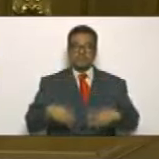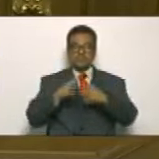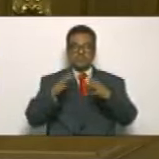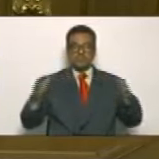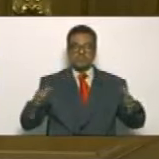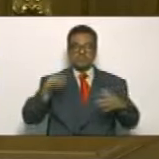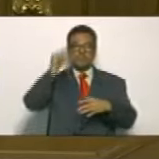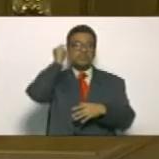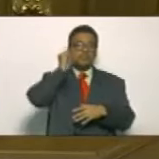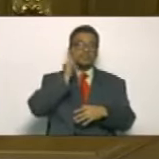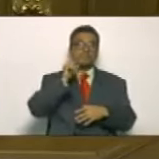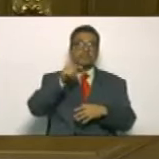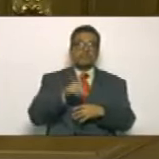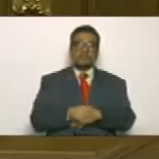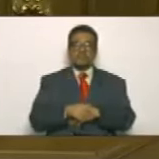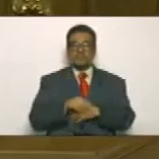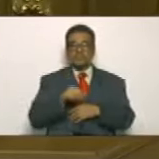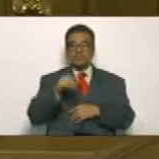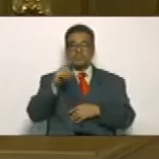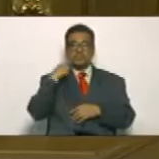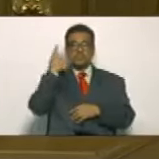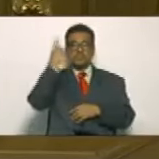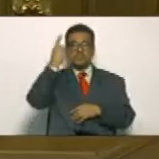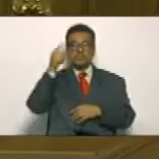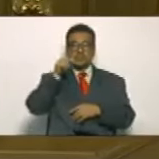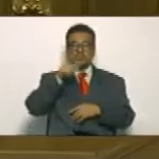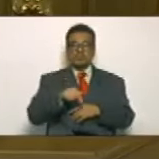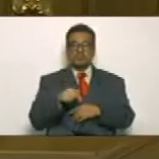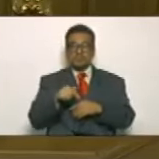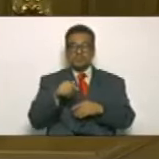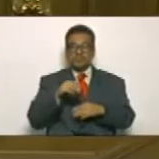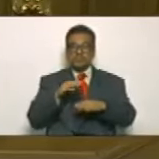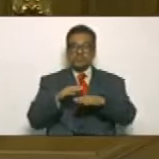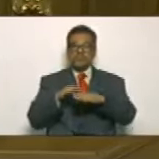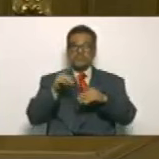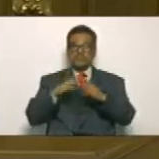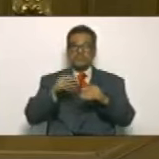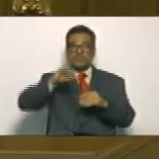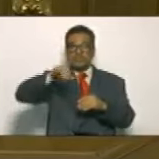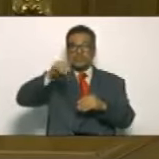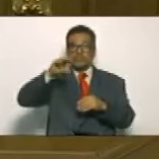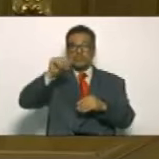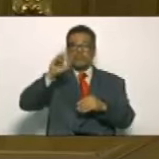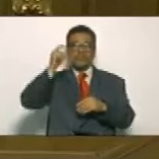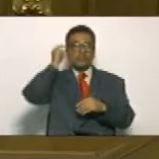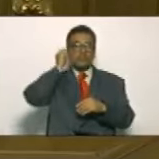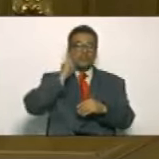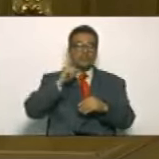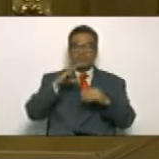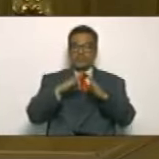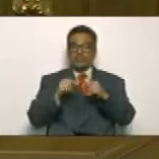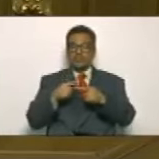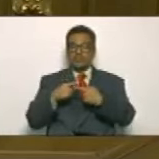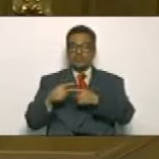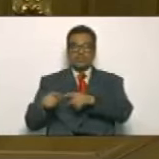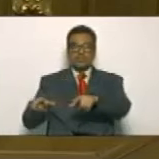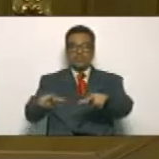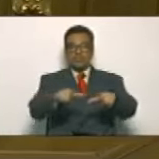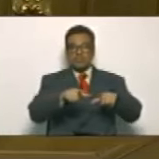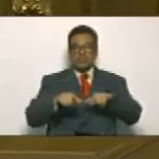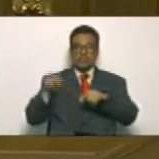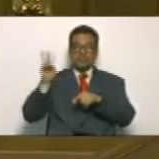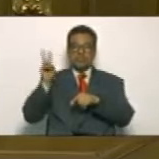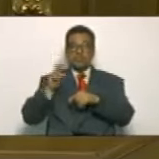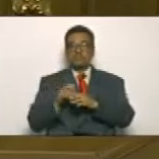gran mariscal de Ayacucho, el héroe del Redentor Sublime, Antonio José de Sucre, en todos los rincones de nuestro